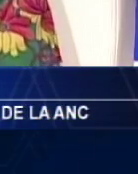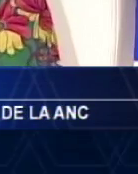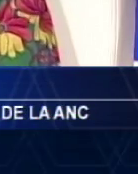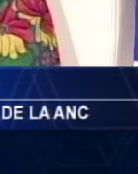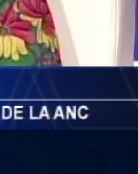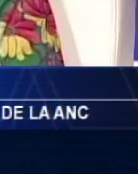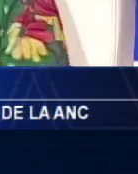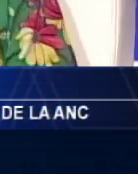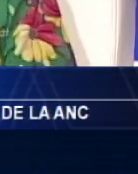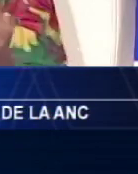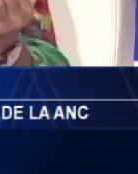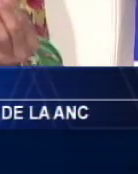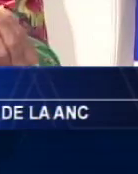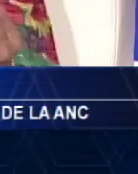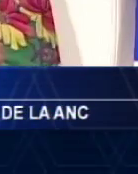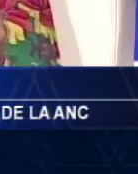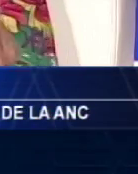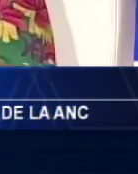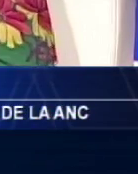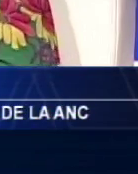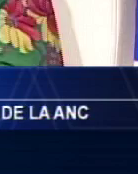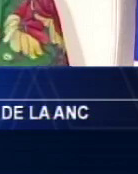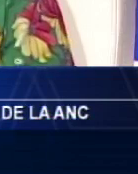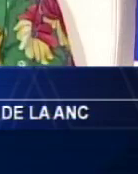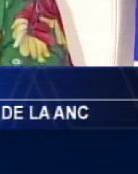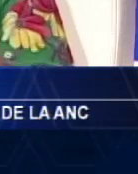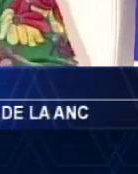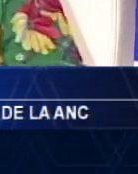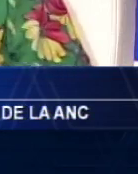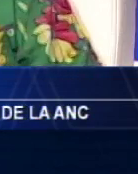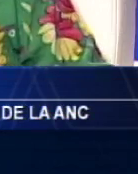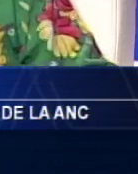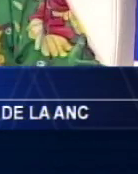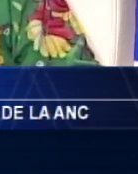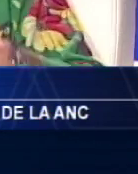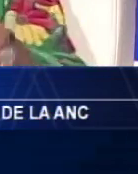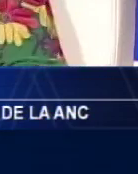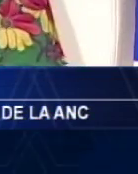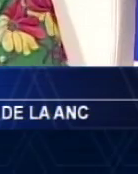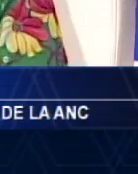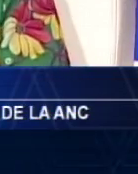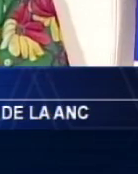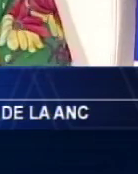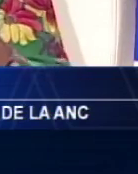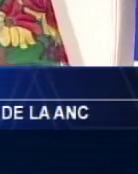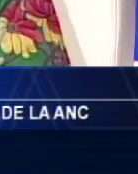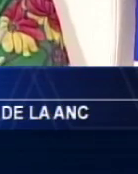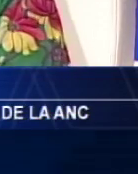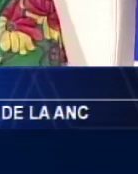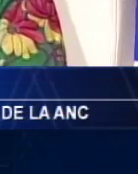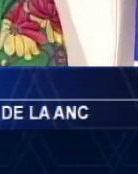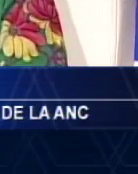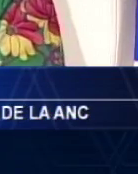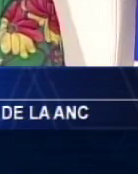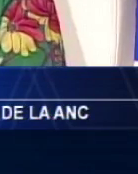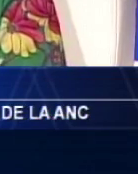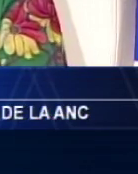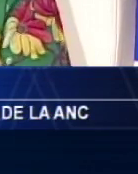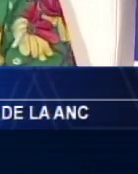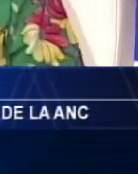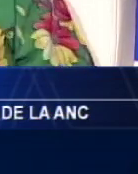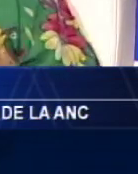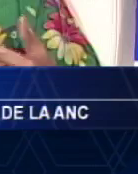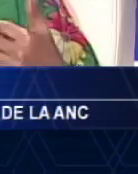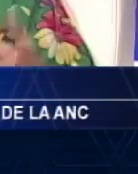Somos Venezuela, el Partido Socialista Unido de Venezuela, que acaba de avanzar hacia su carnetización de su